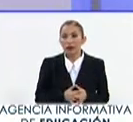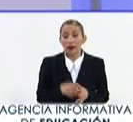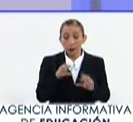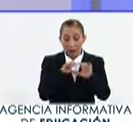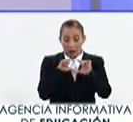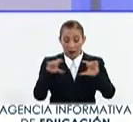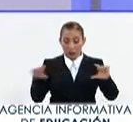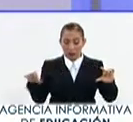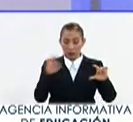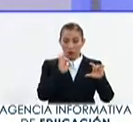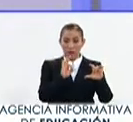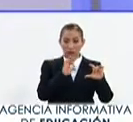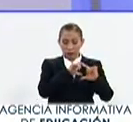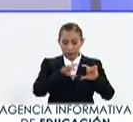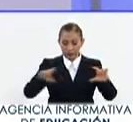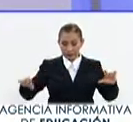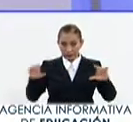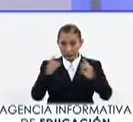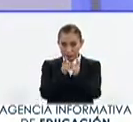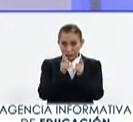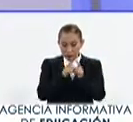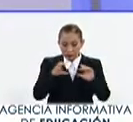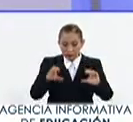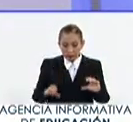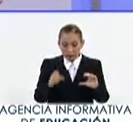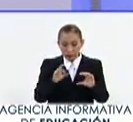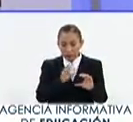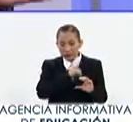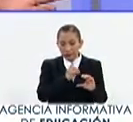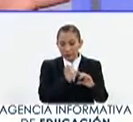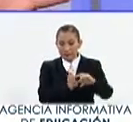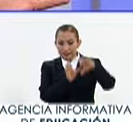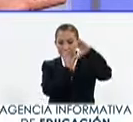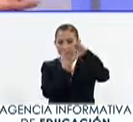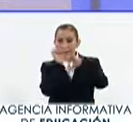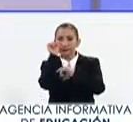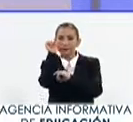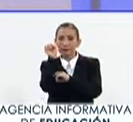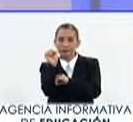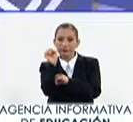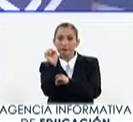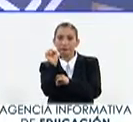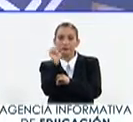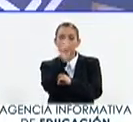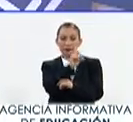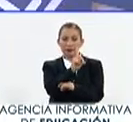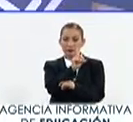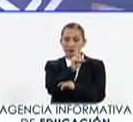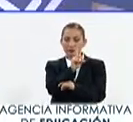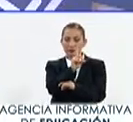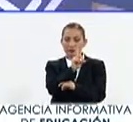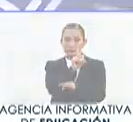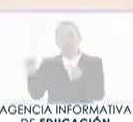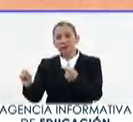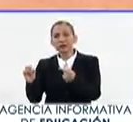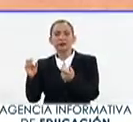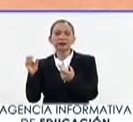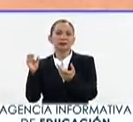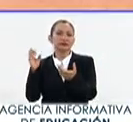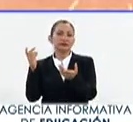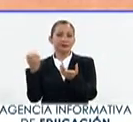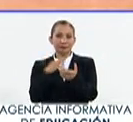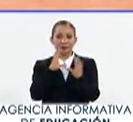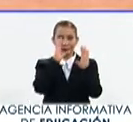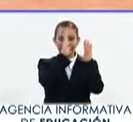Ese bloque F debería de ir entre el bloque S y el bloque D, hasta abajo.